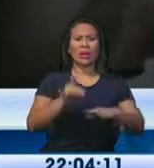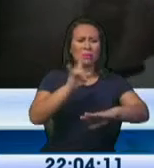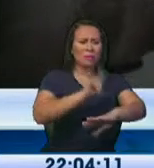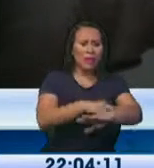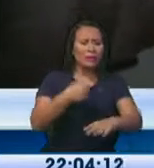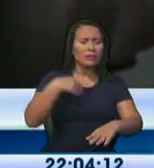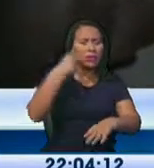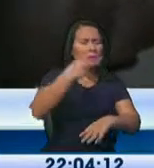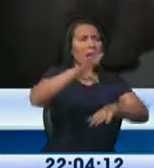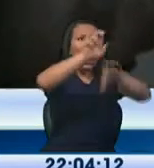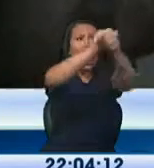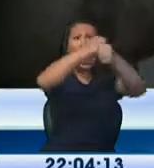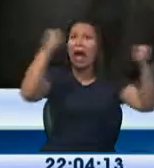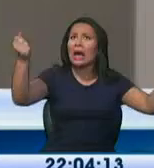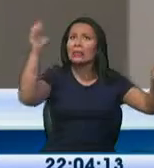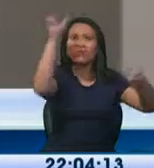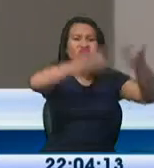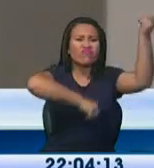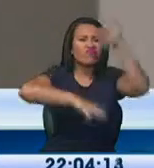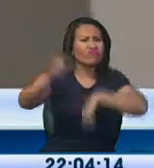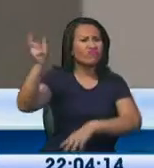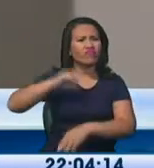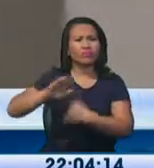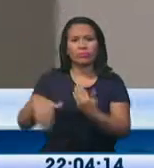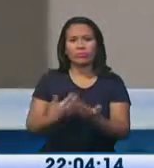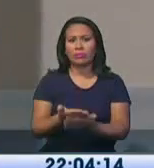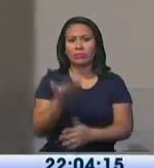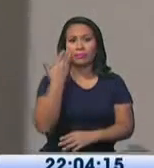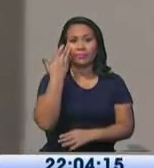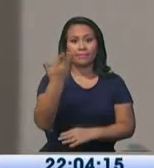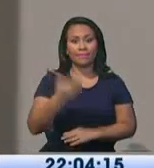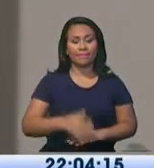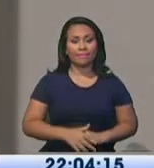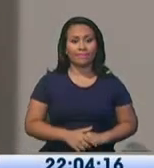todo, absolutamente todo revisaron. Informó José Morales.